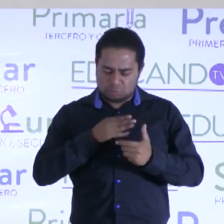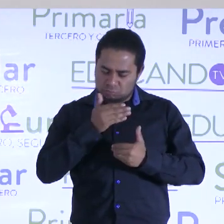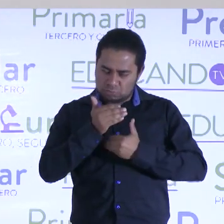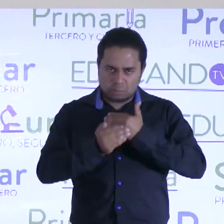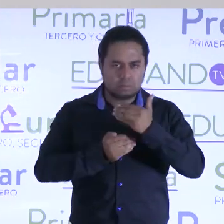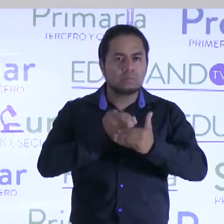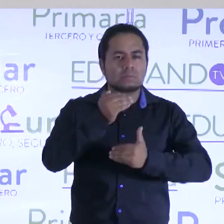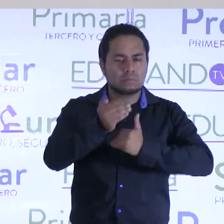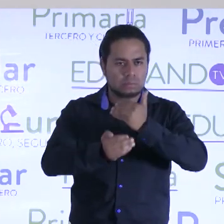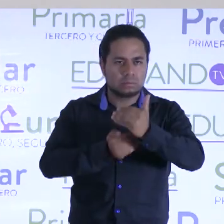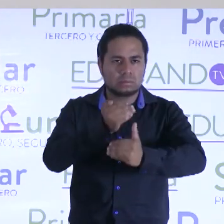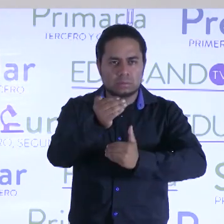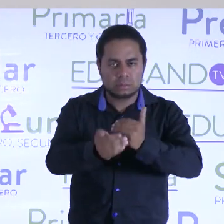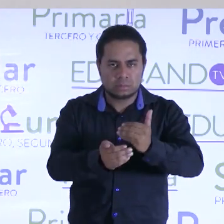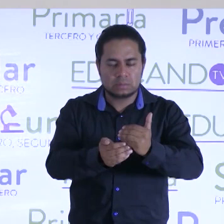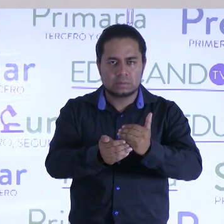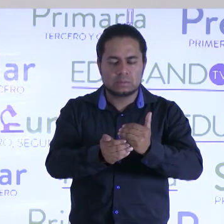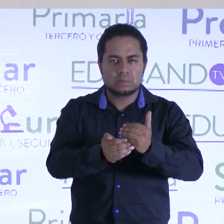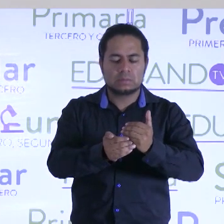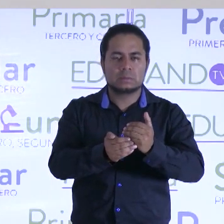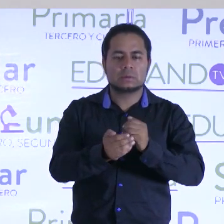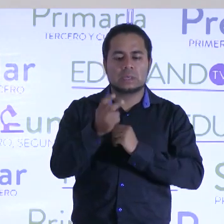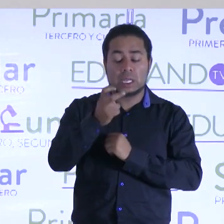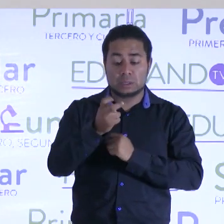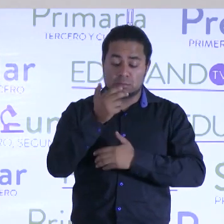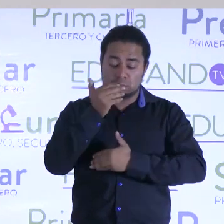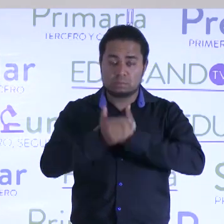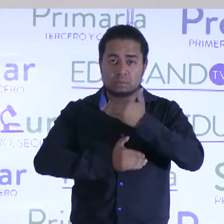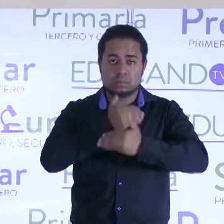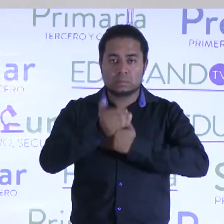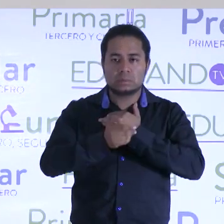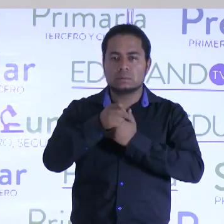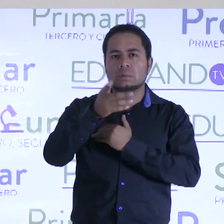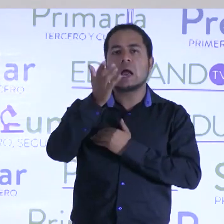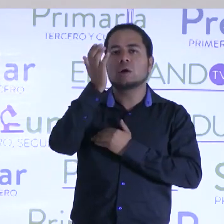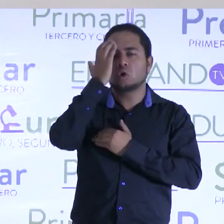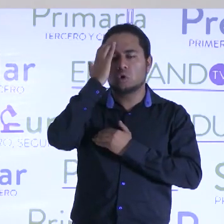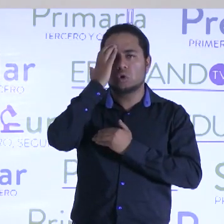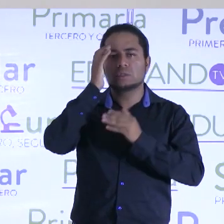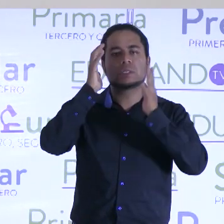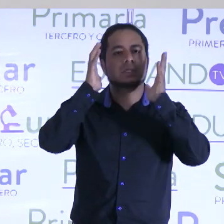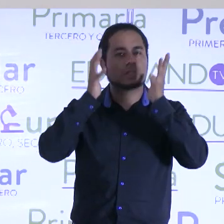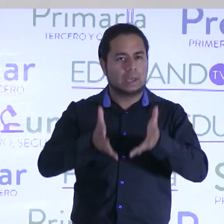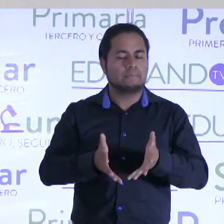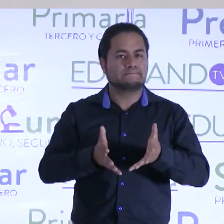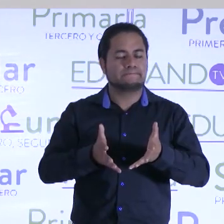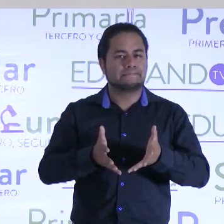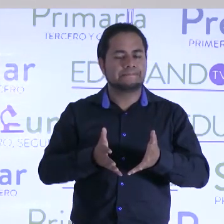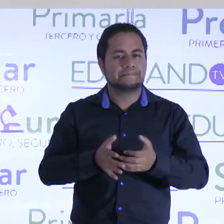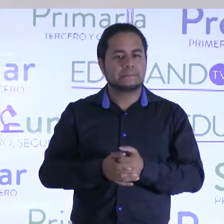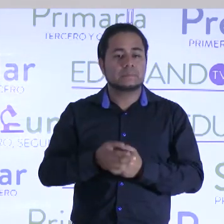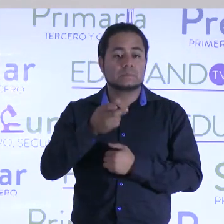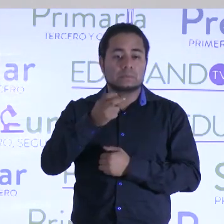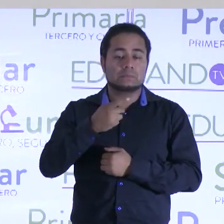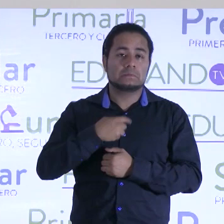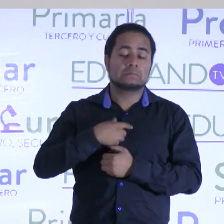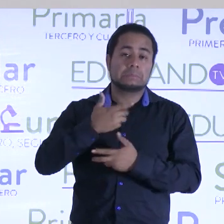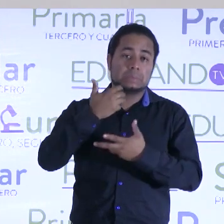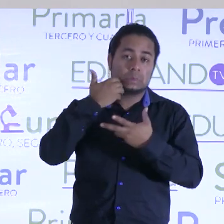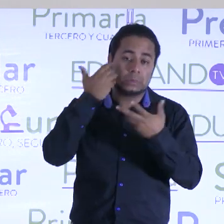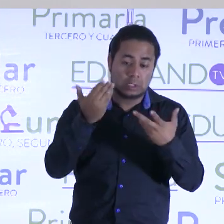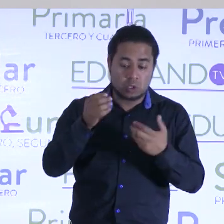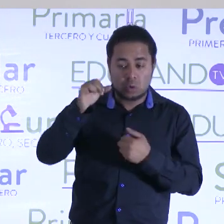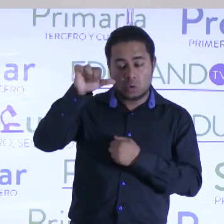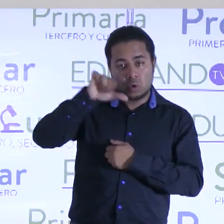un proceso, niños y niñas. Este proceso nosotros ya lo conocemos. Por ello, te